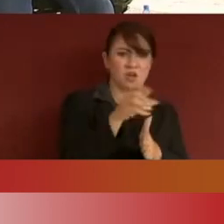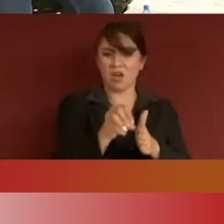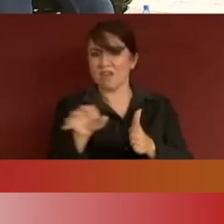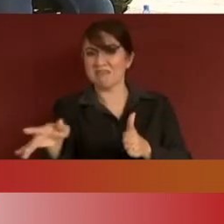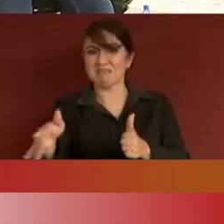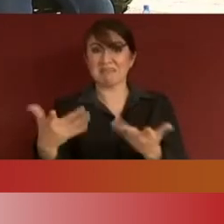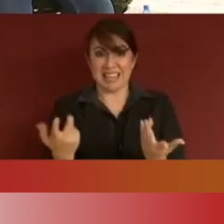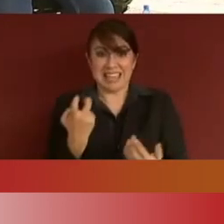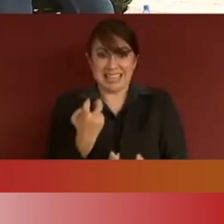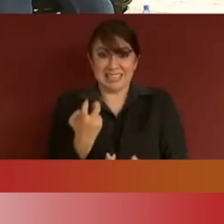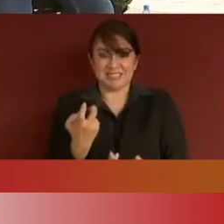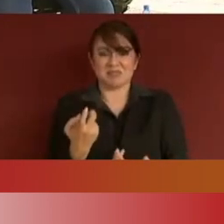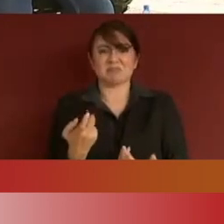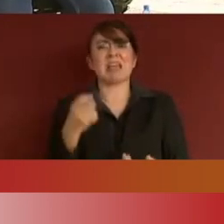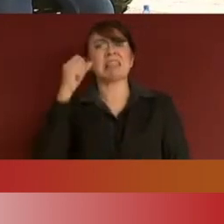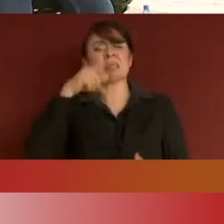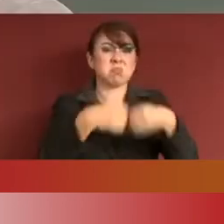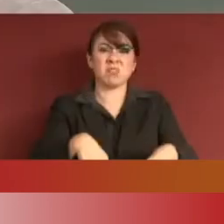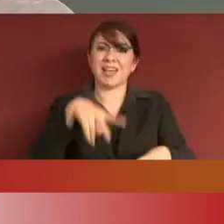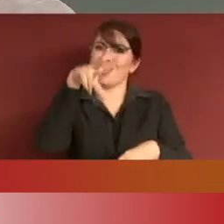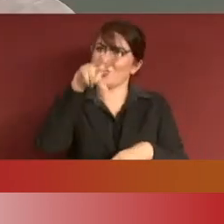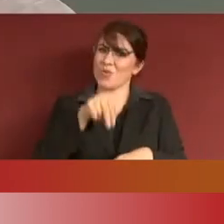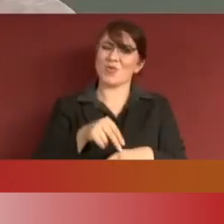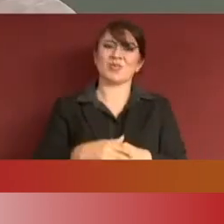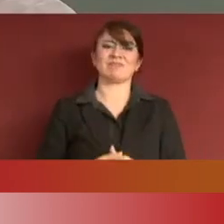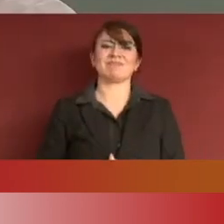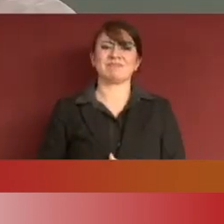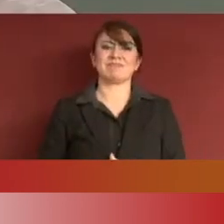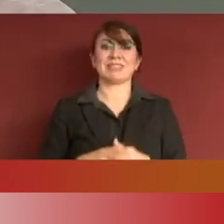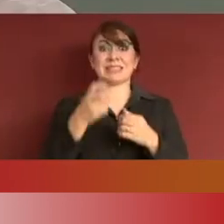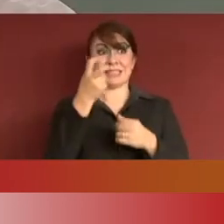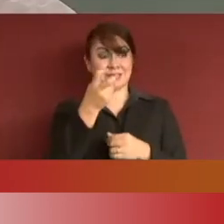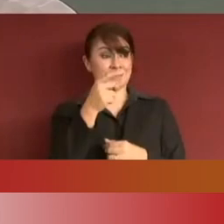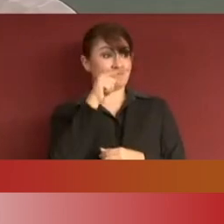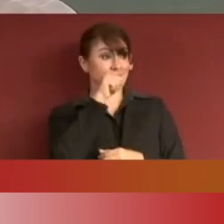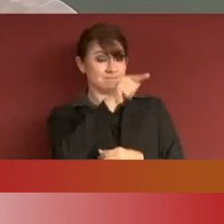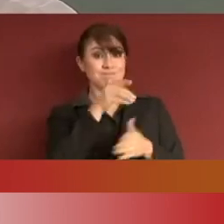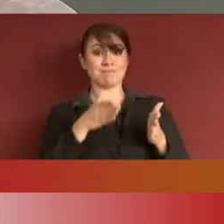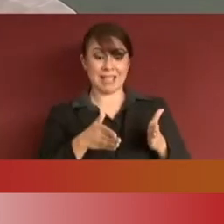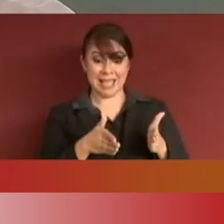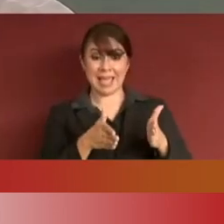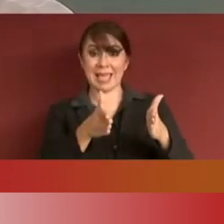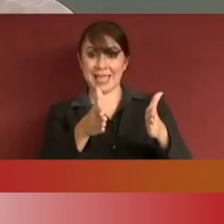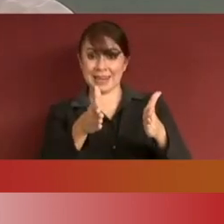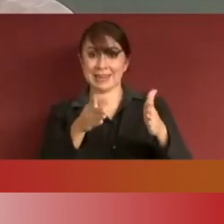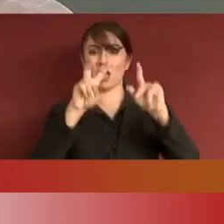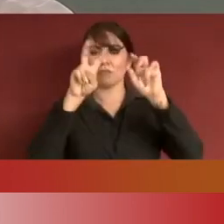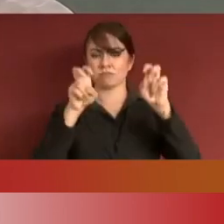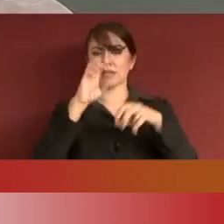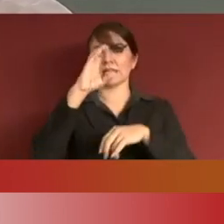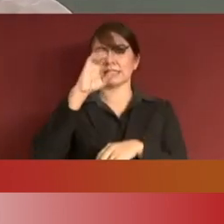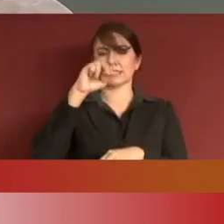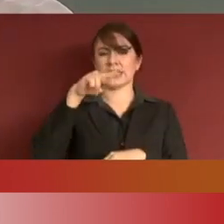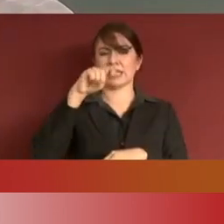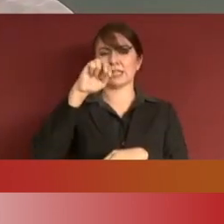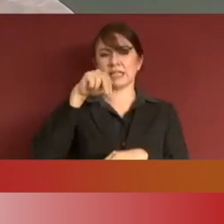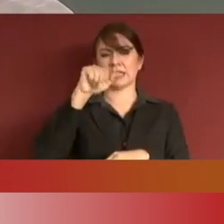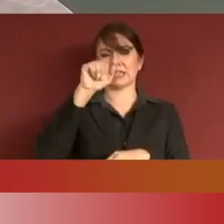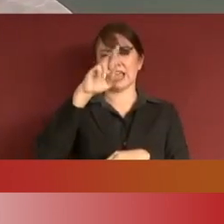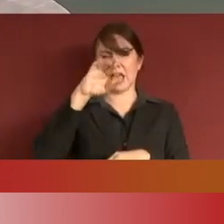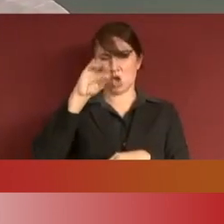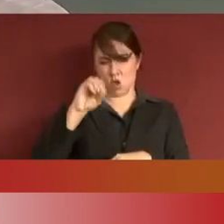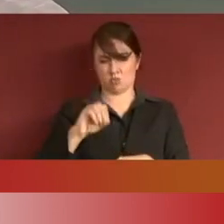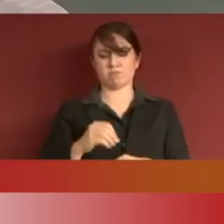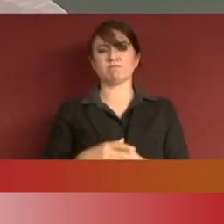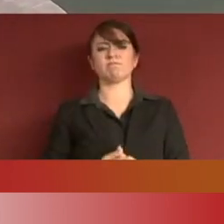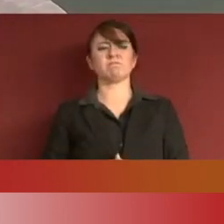tuvimos que tomar decisiones. Este fue el caso de este canal centenario. Hicimos una